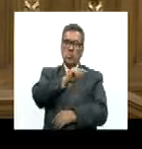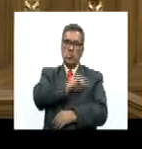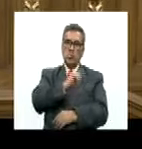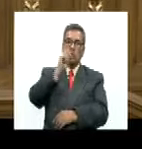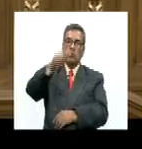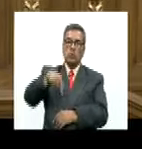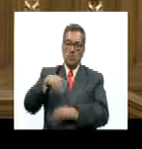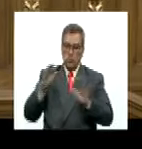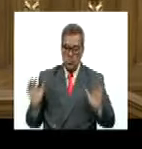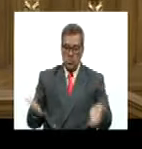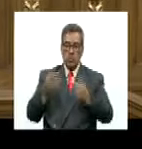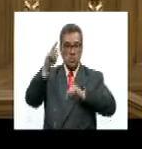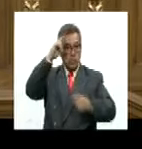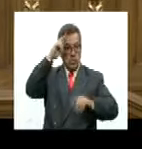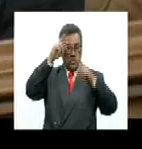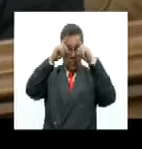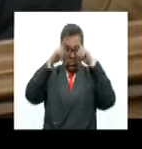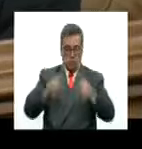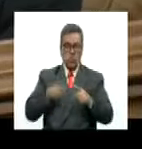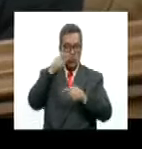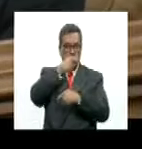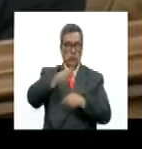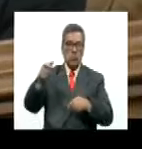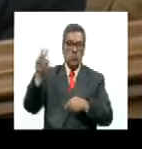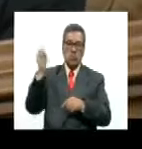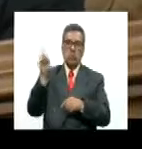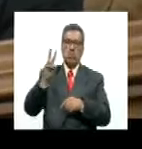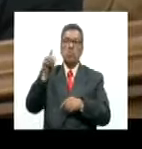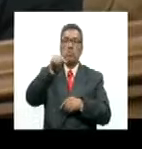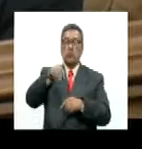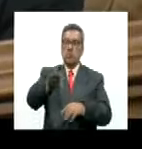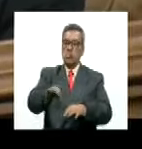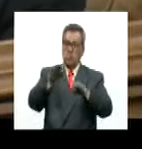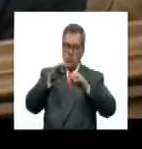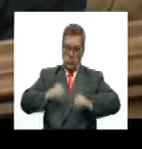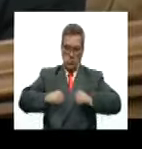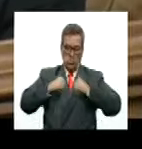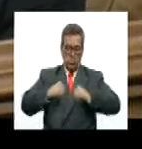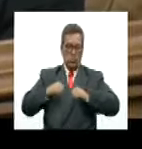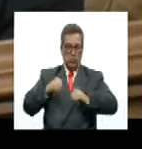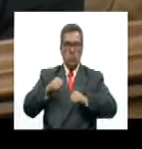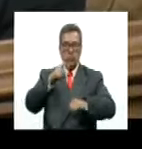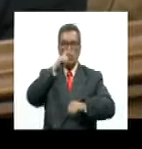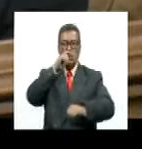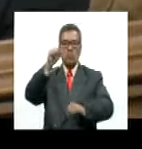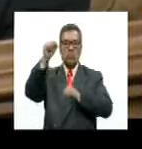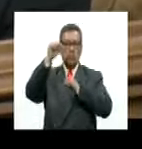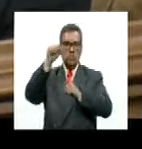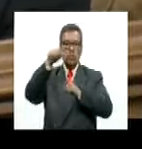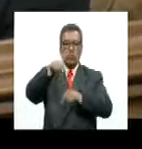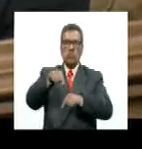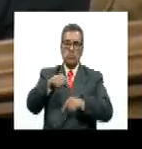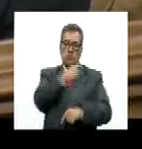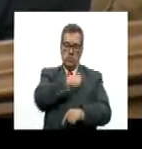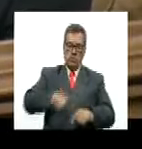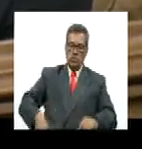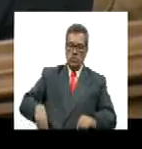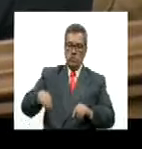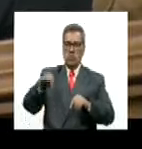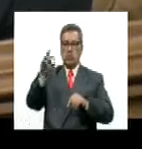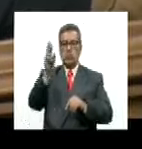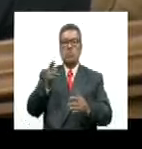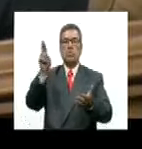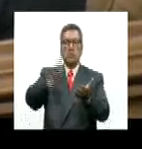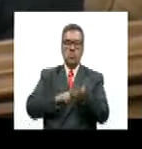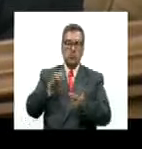como exhortarles a respetar la decisión del pueblo venezolano que eligió soberanamente al ciudadano Nicolás Maduro Moro como presidente